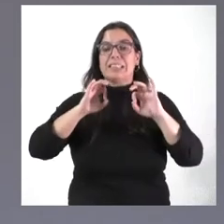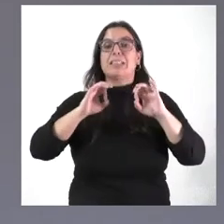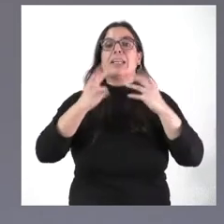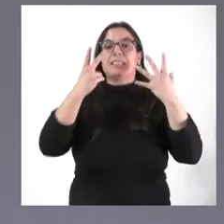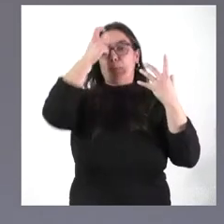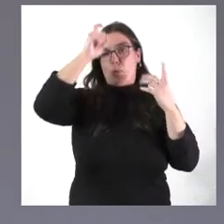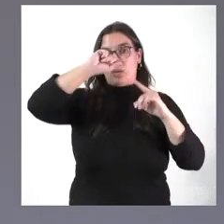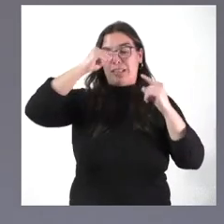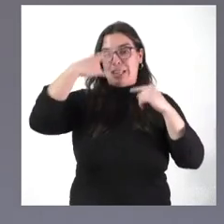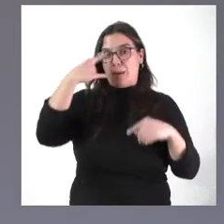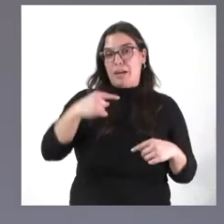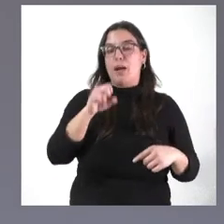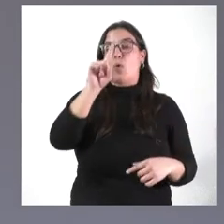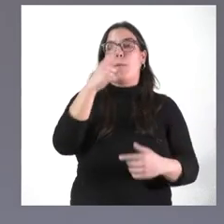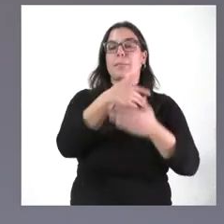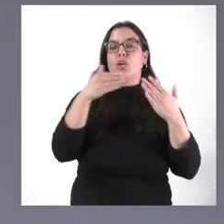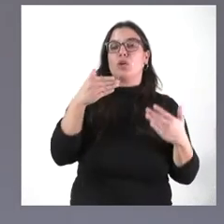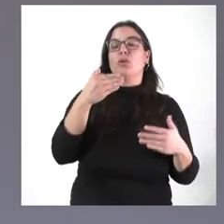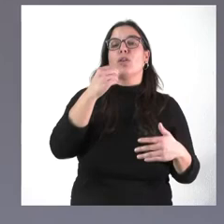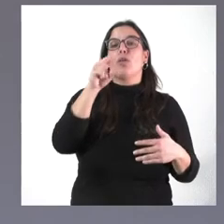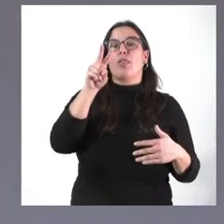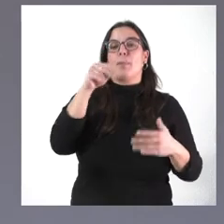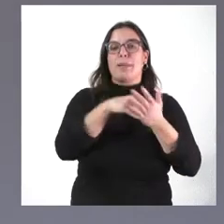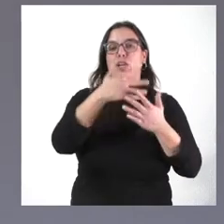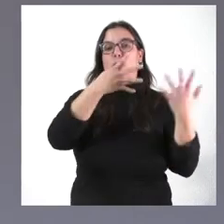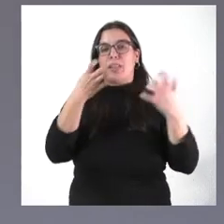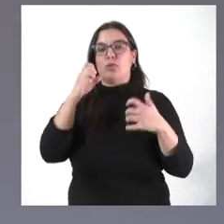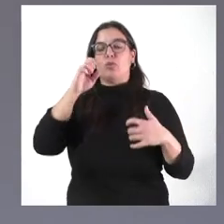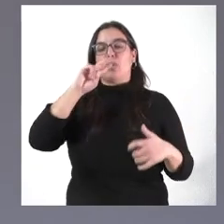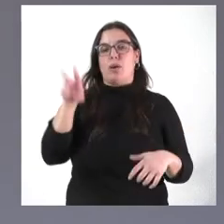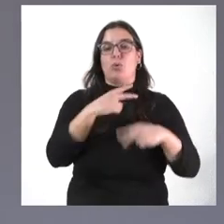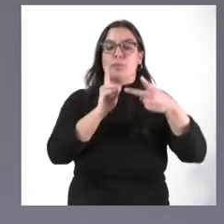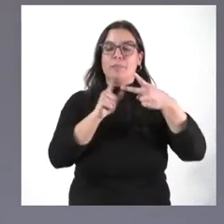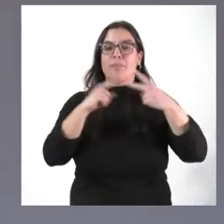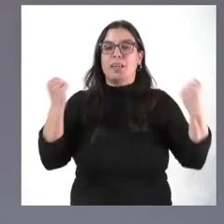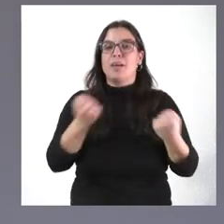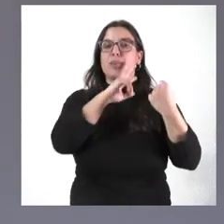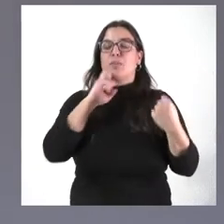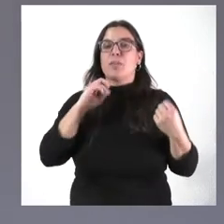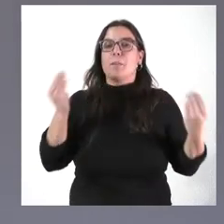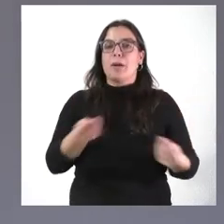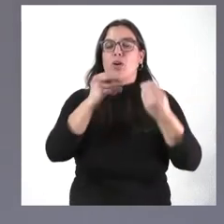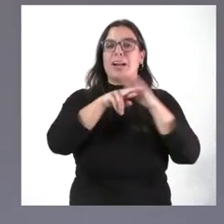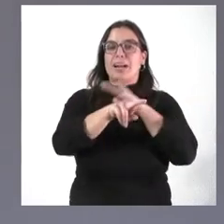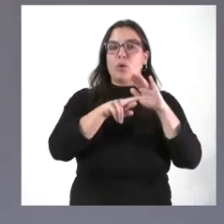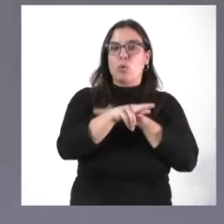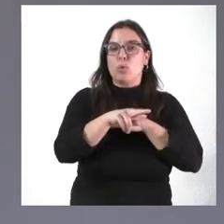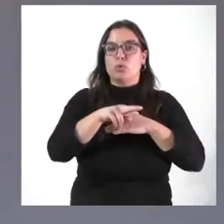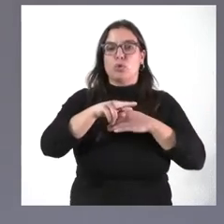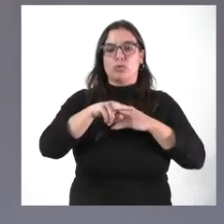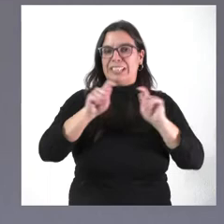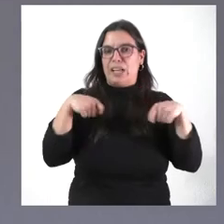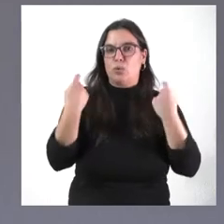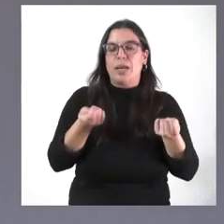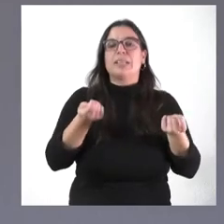un millón 12.915.000 euros para actuaciones dirigidas a conservación y mejora de recursos genéticos forestales